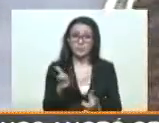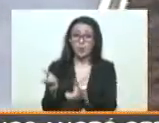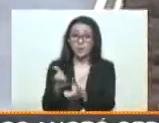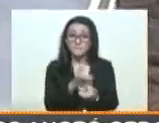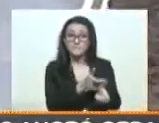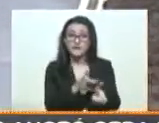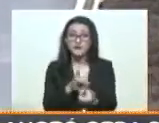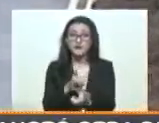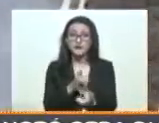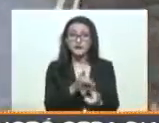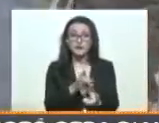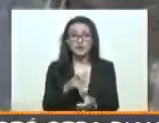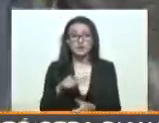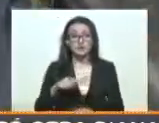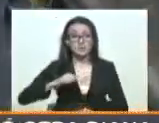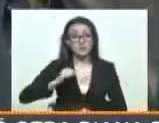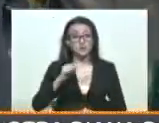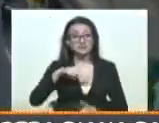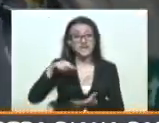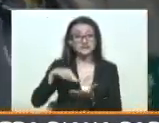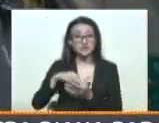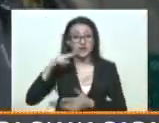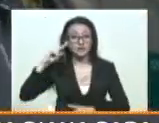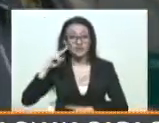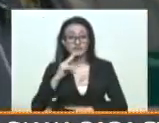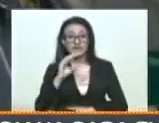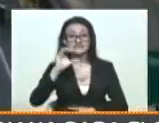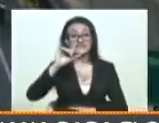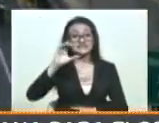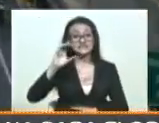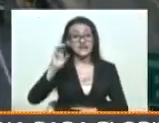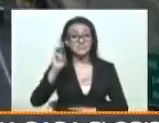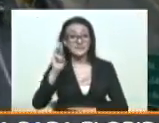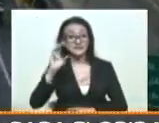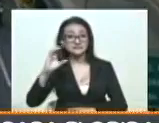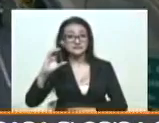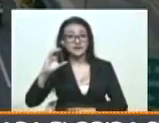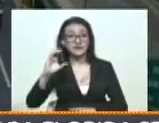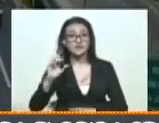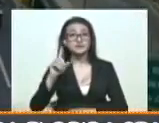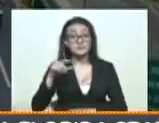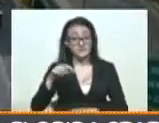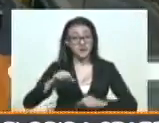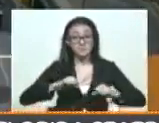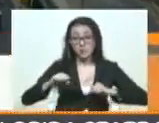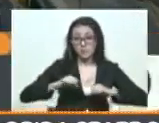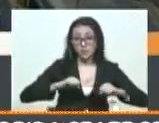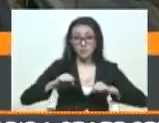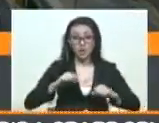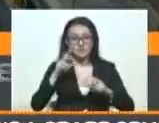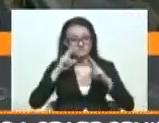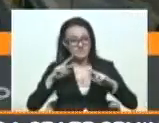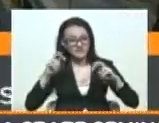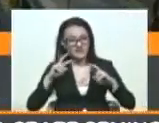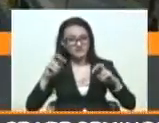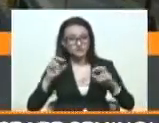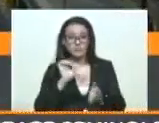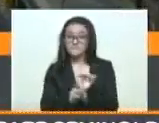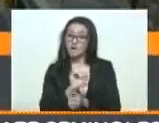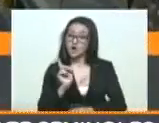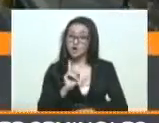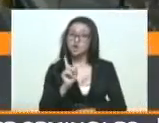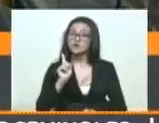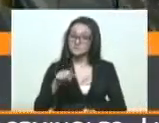de la Policía Nacional Bolivariana, del CICPC, que también son combatientes no solamente en la investigación penal,